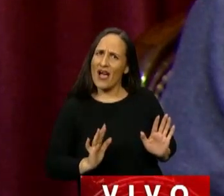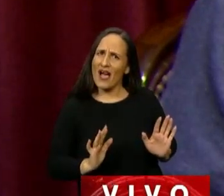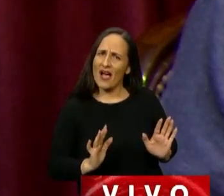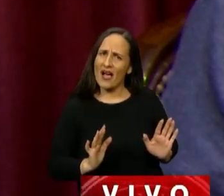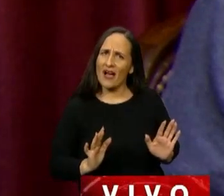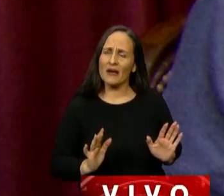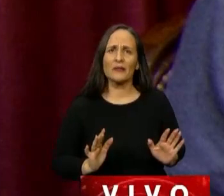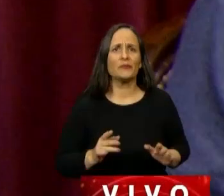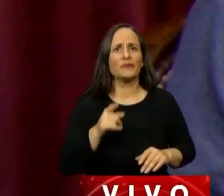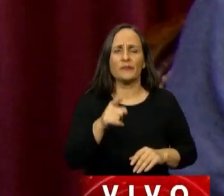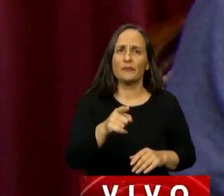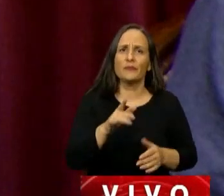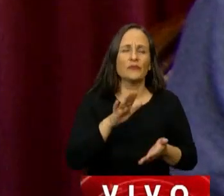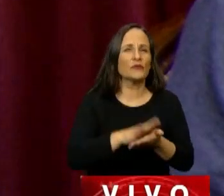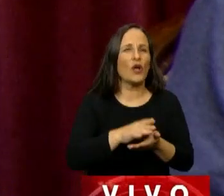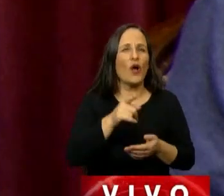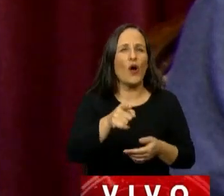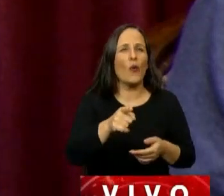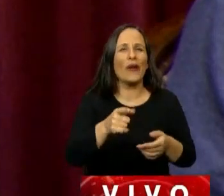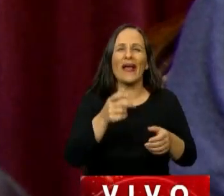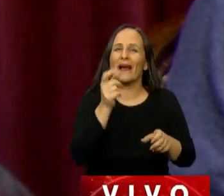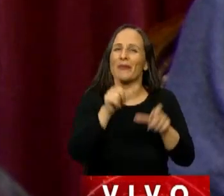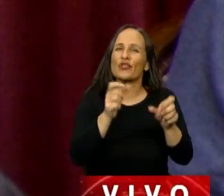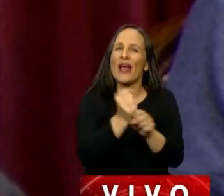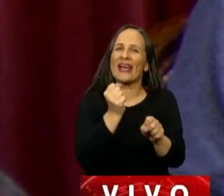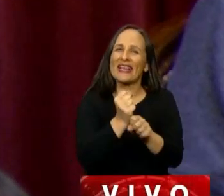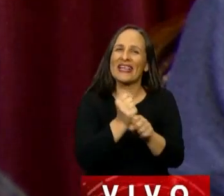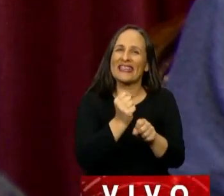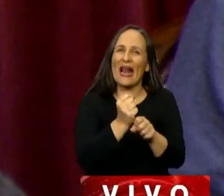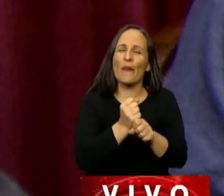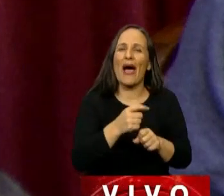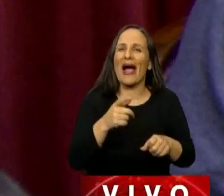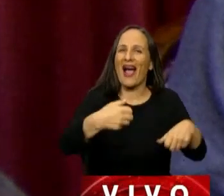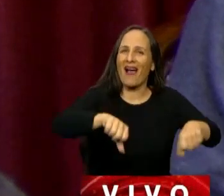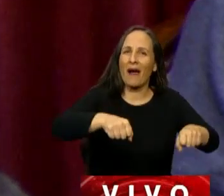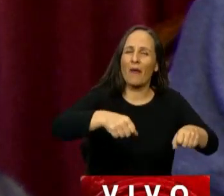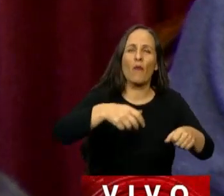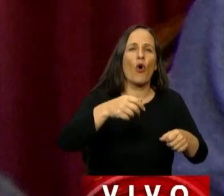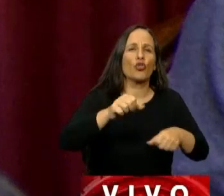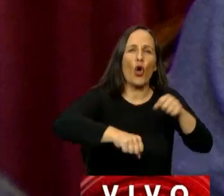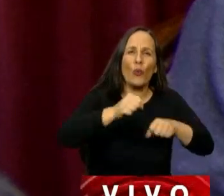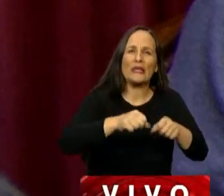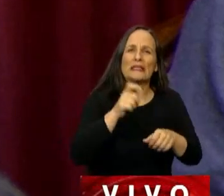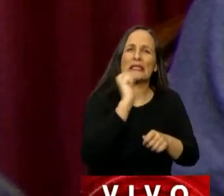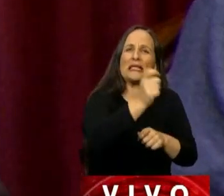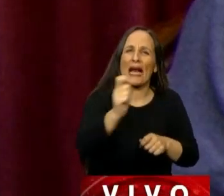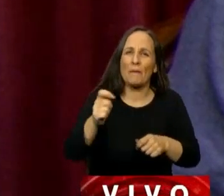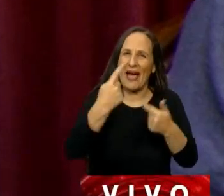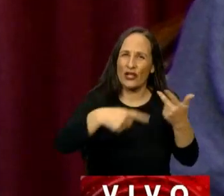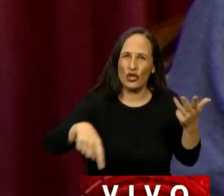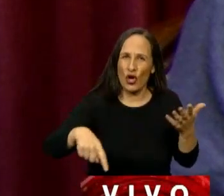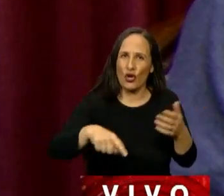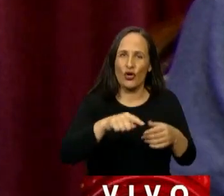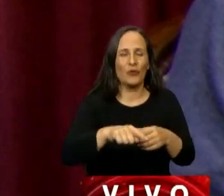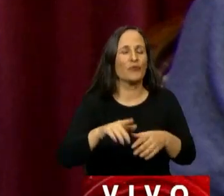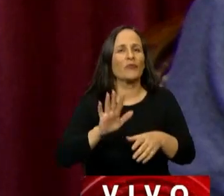ejemplo, en las aplicaciones, ¿no?, en los trabajadores y trabajadoras de reparto, también en tercerizadas